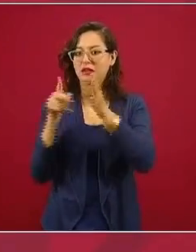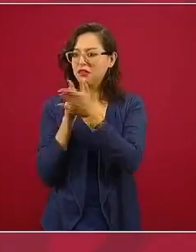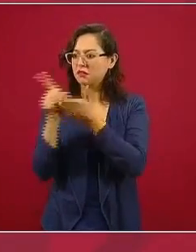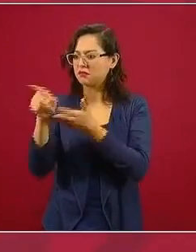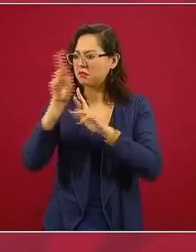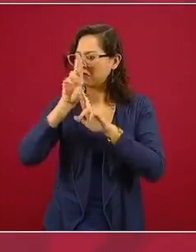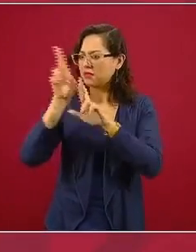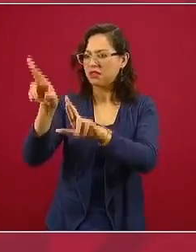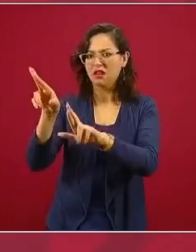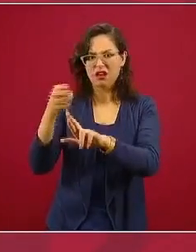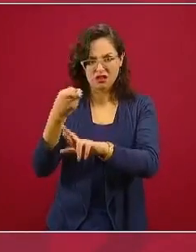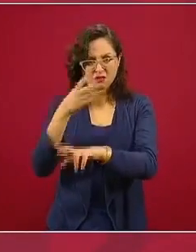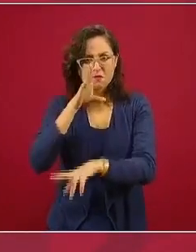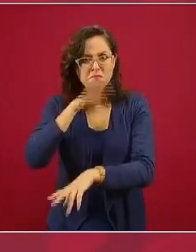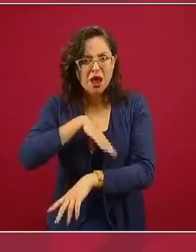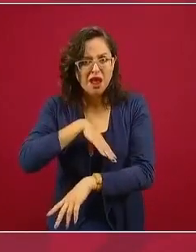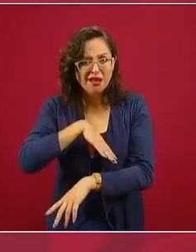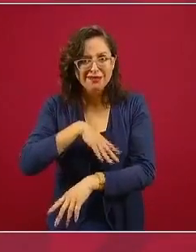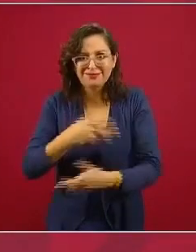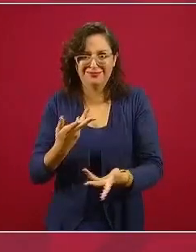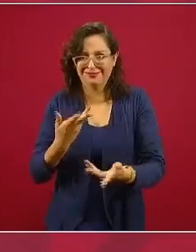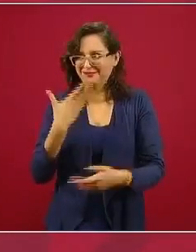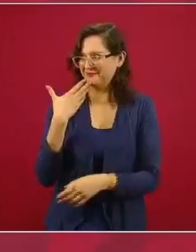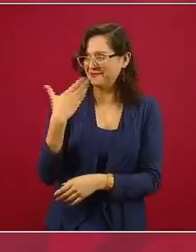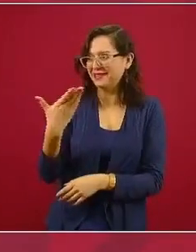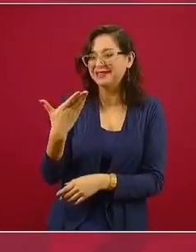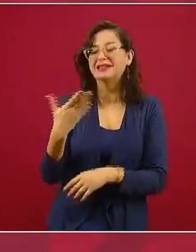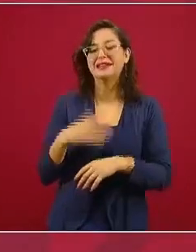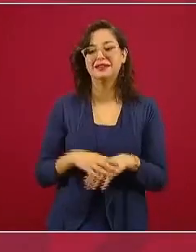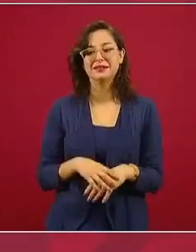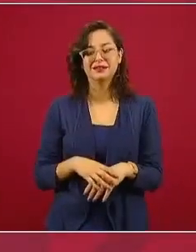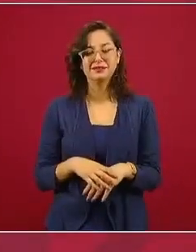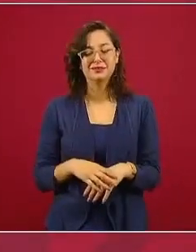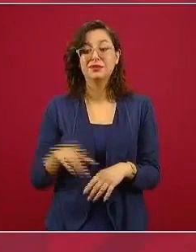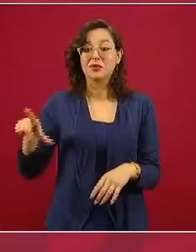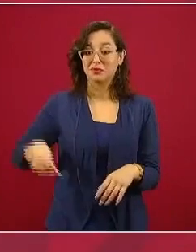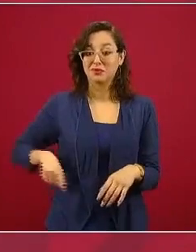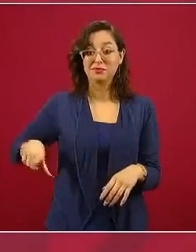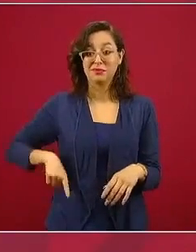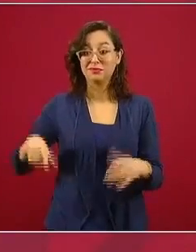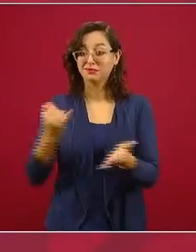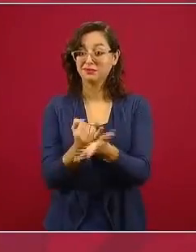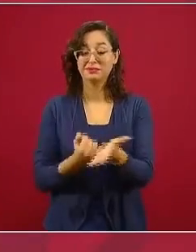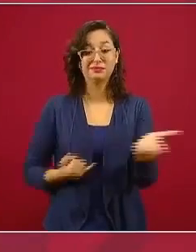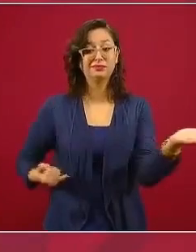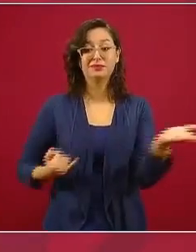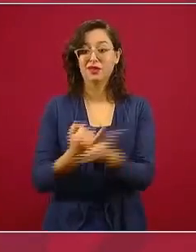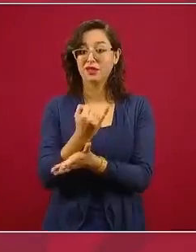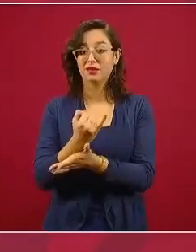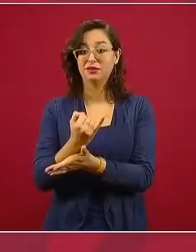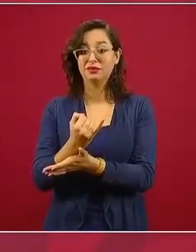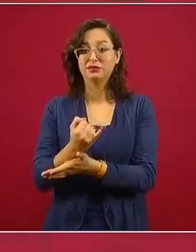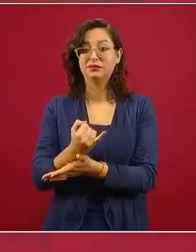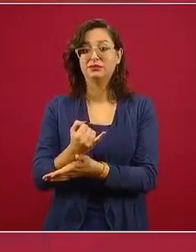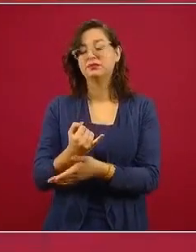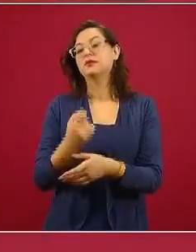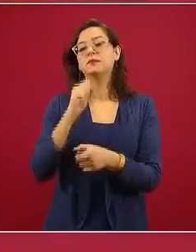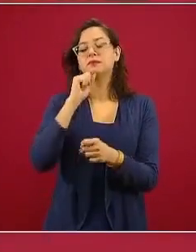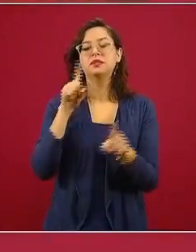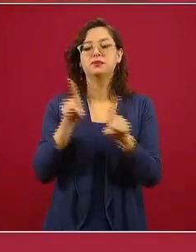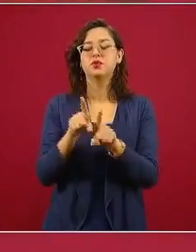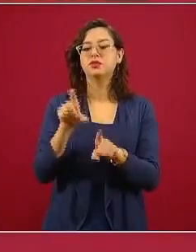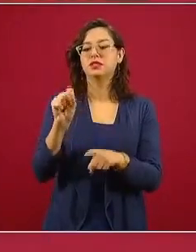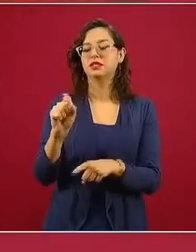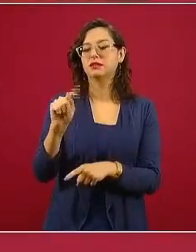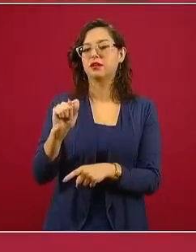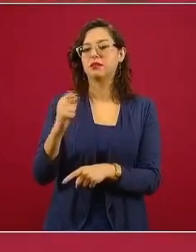trabajadores. Bueno, este gobierno está decidido y el trabajo conjunto que hemos hecho con la secretaria y alcalde en el sentido